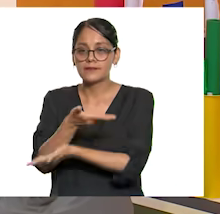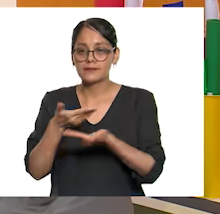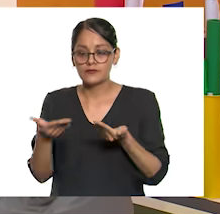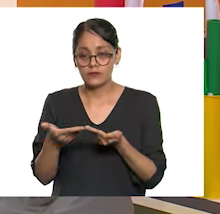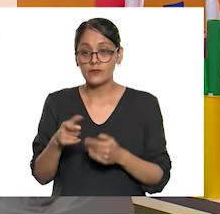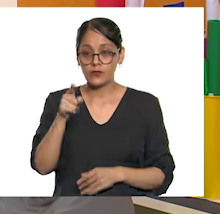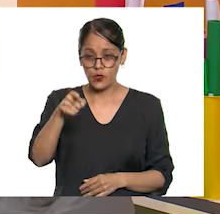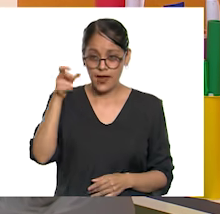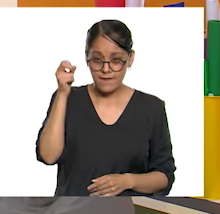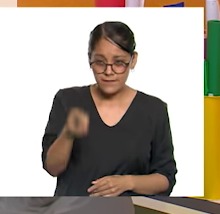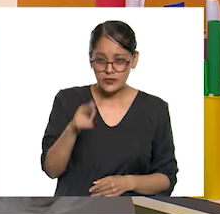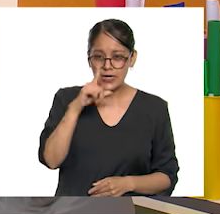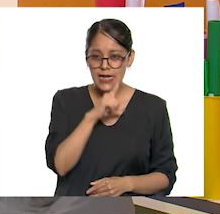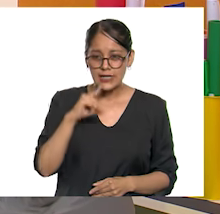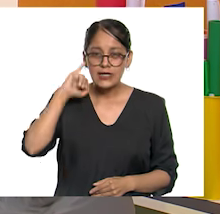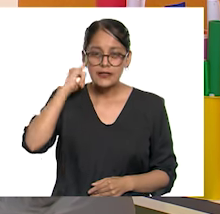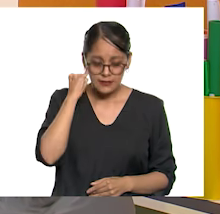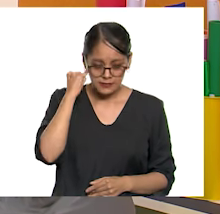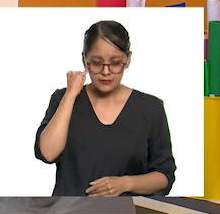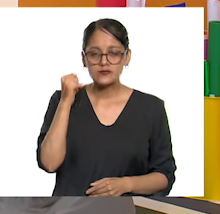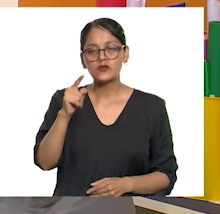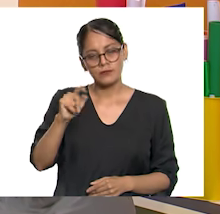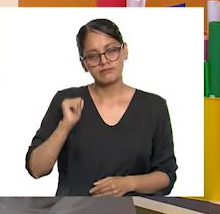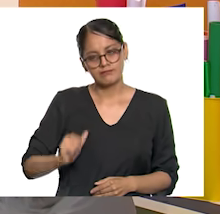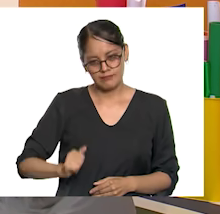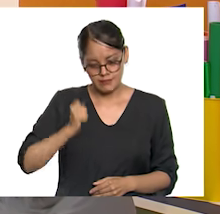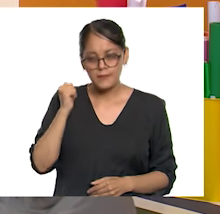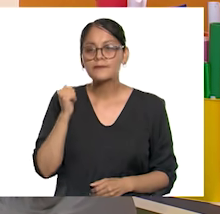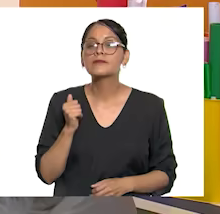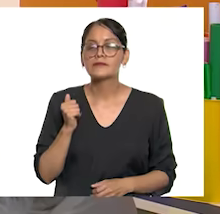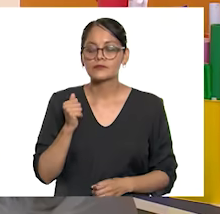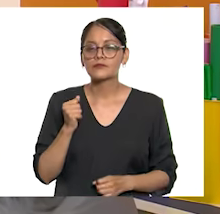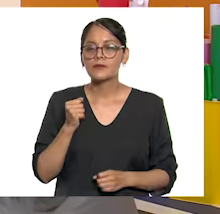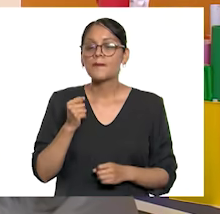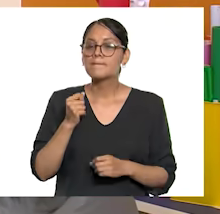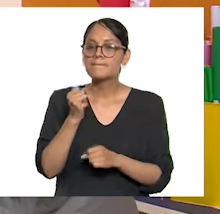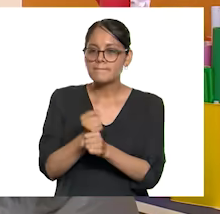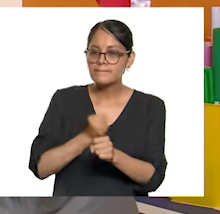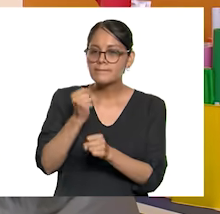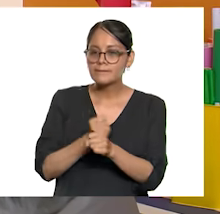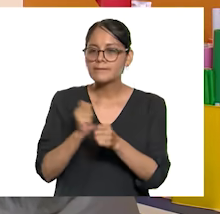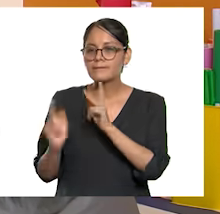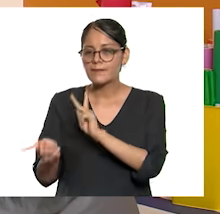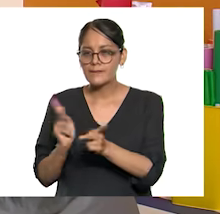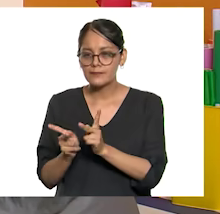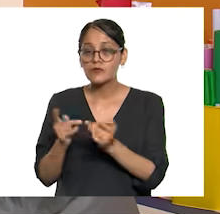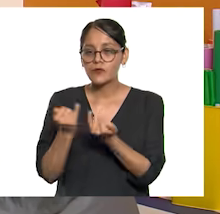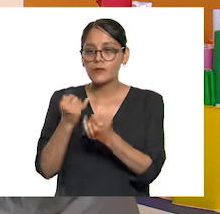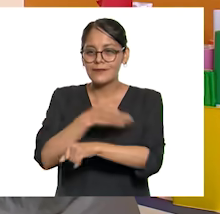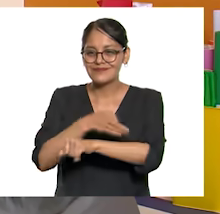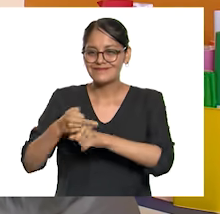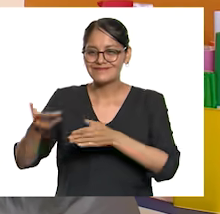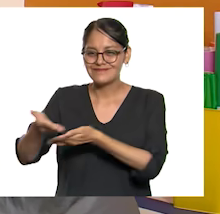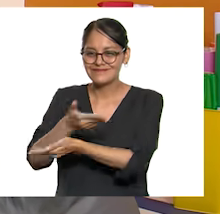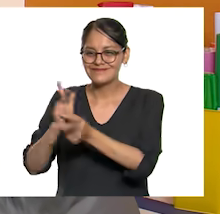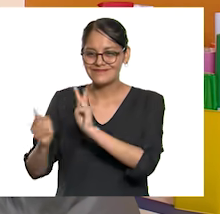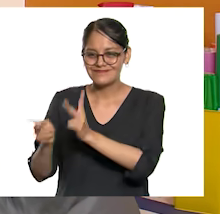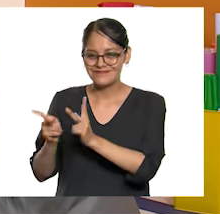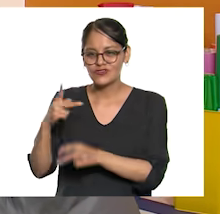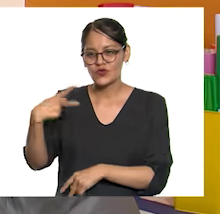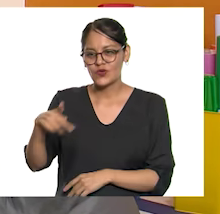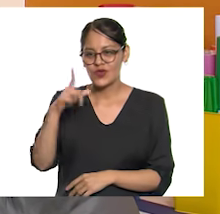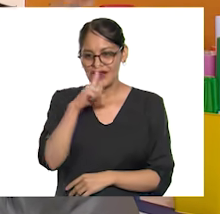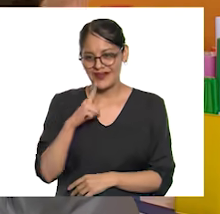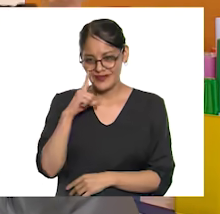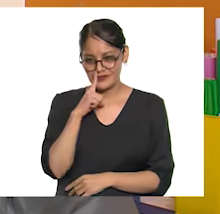tienes la fortuna de hablar una lengua indígena, aprovecha también este momento para practicarla y platica con tu familia en tu lengua materna.